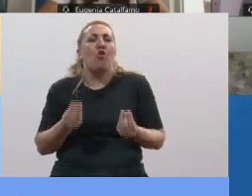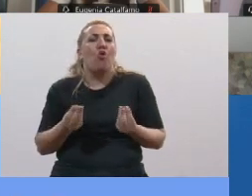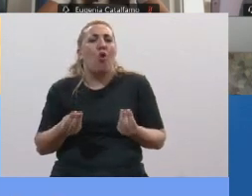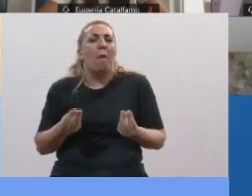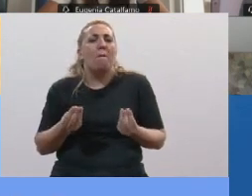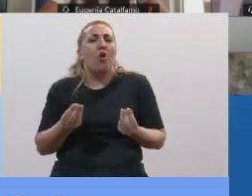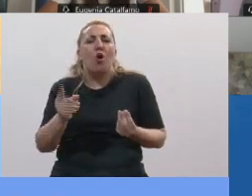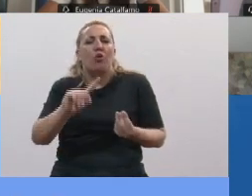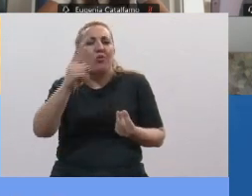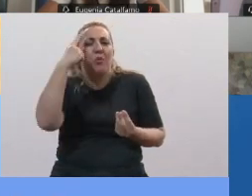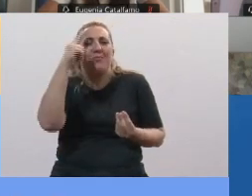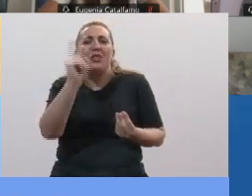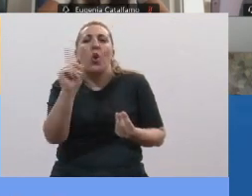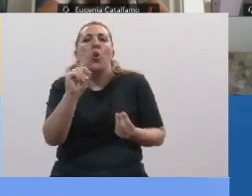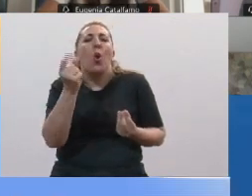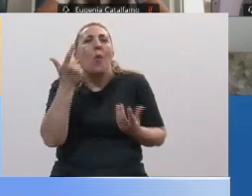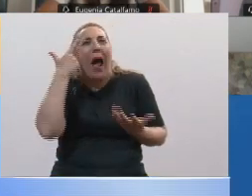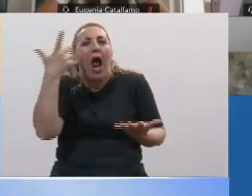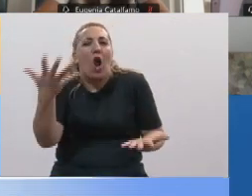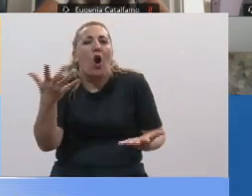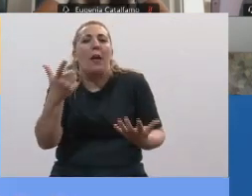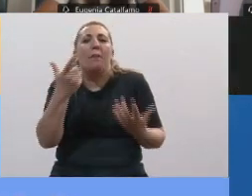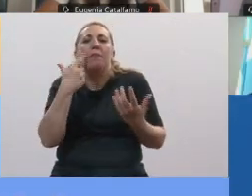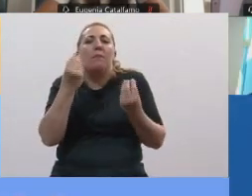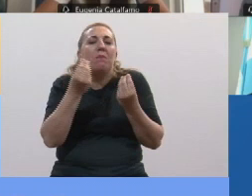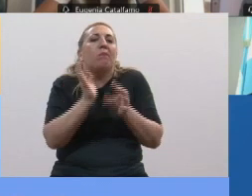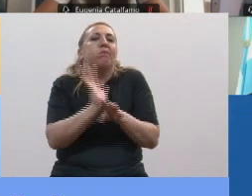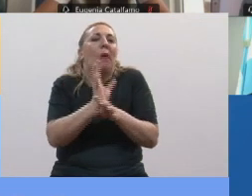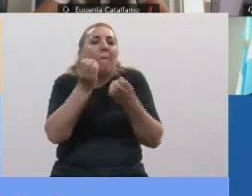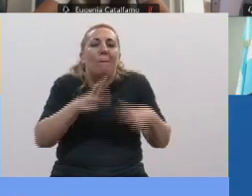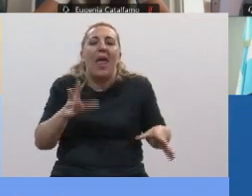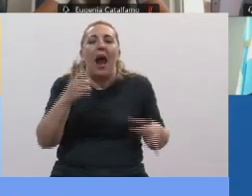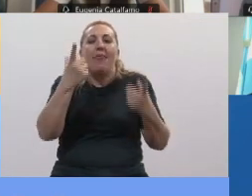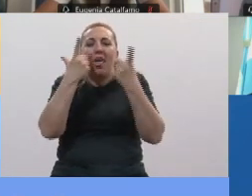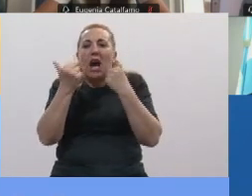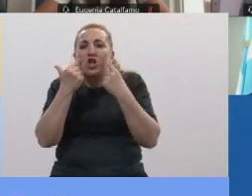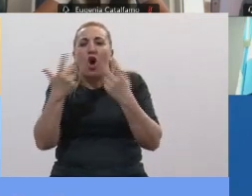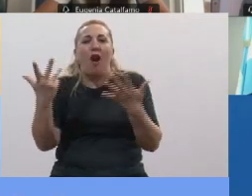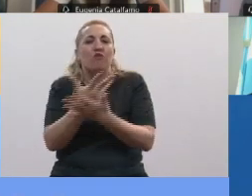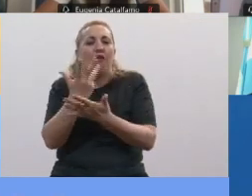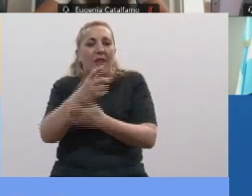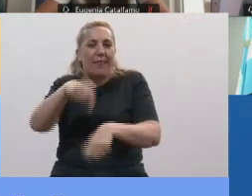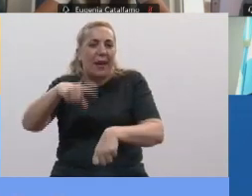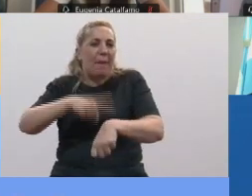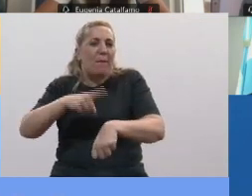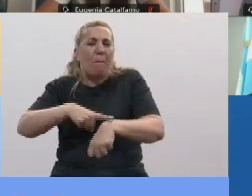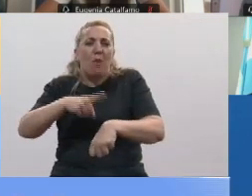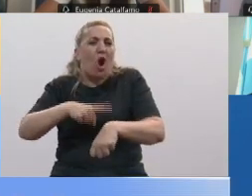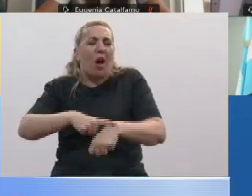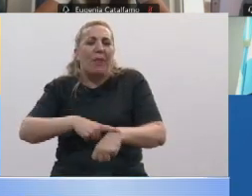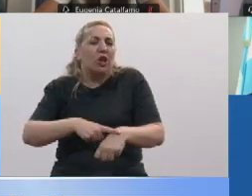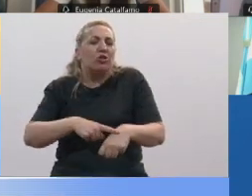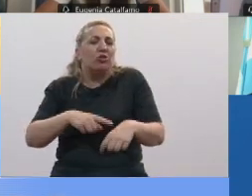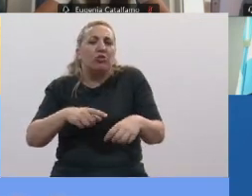estén valorando la pérdida, el llanto y el sufrimiento que por estas horas está invadiendo